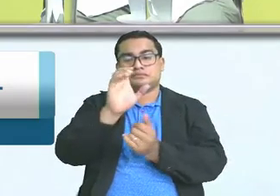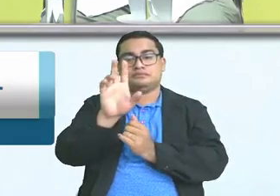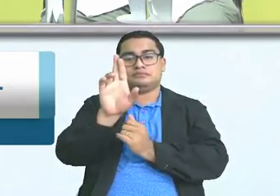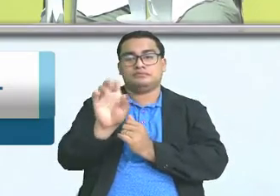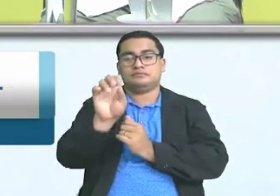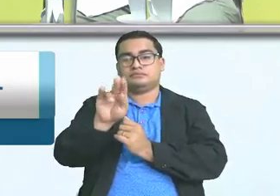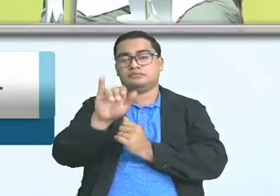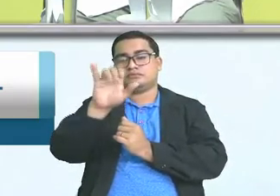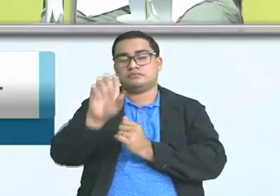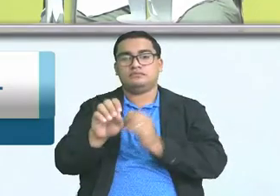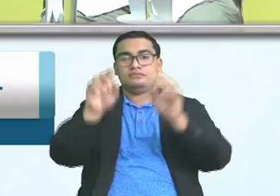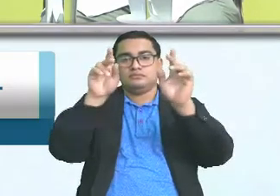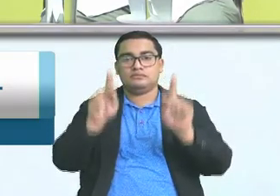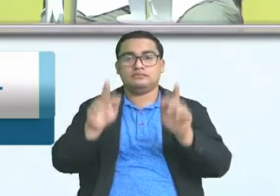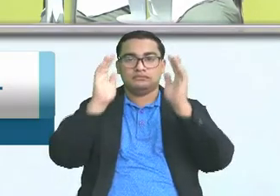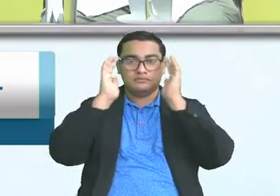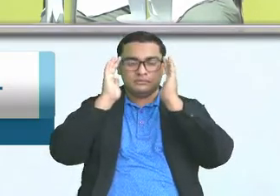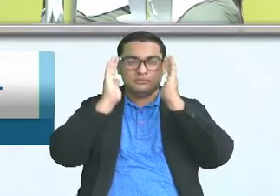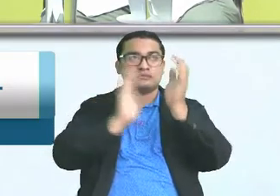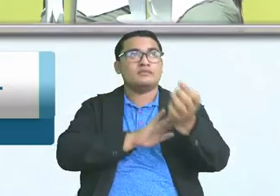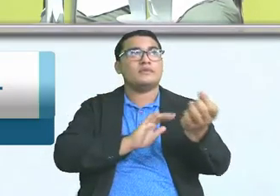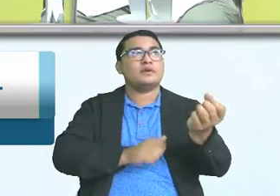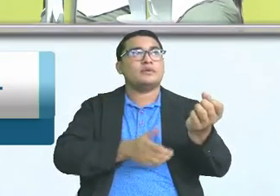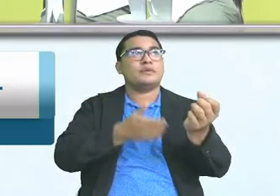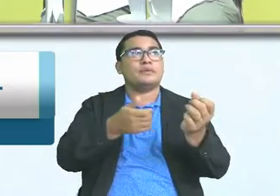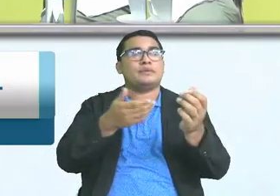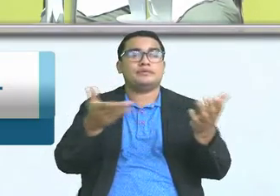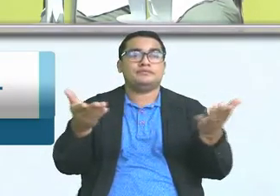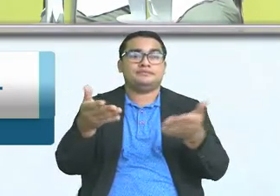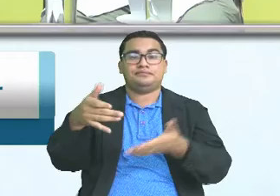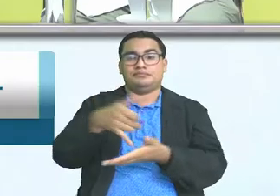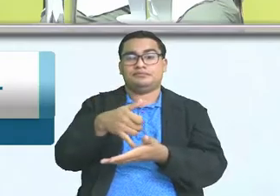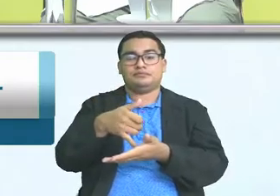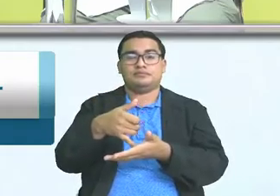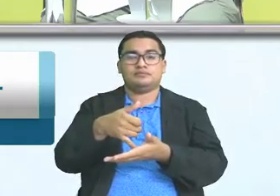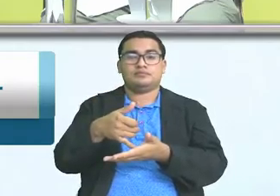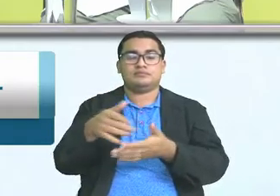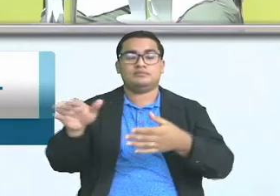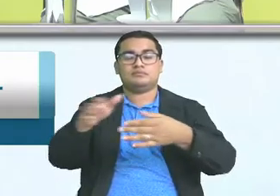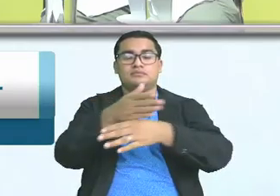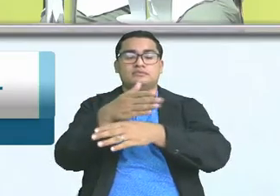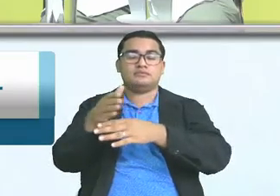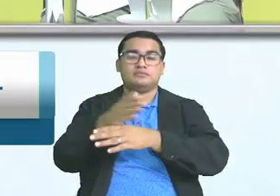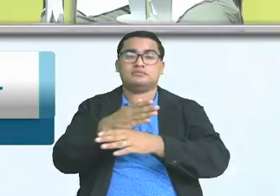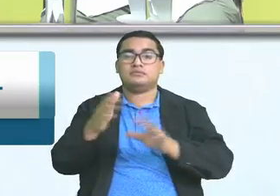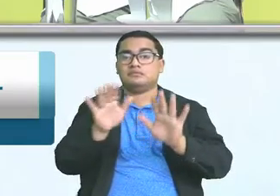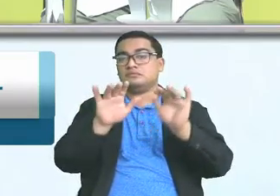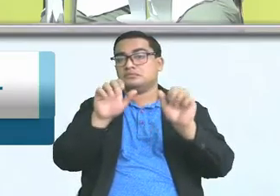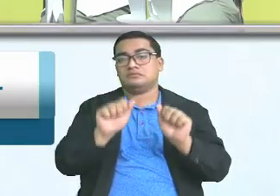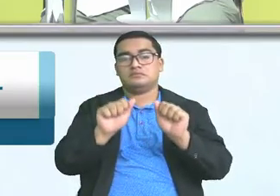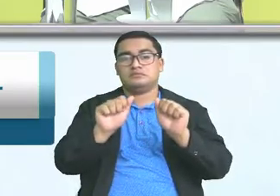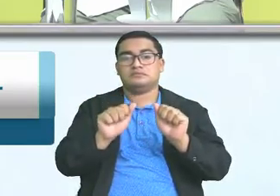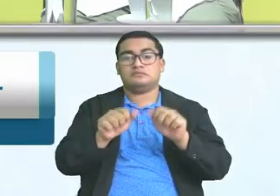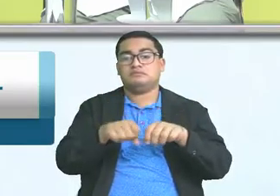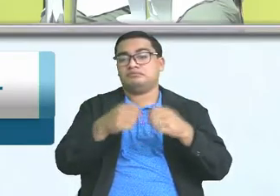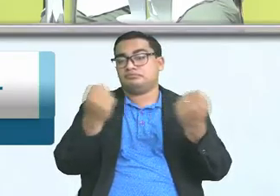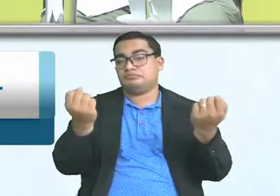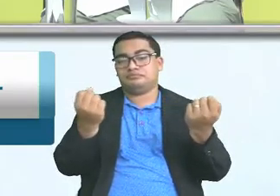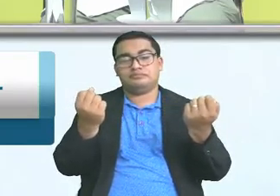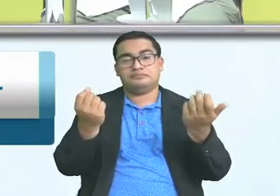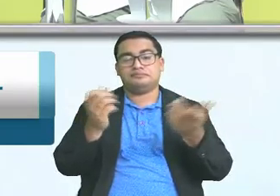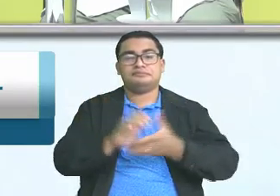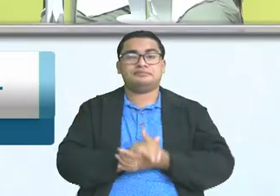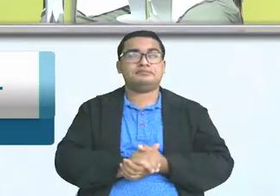la presión arterial y que va produciendo un debilitamiento de esas pequeñas arterias hasta que hay un momento que estas rompen.